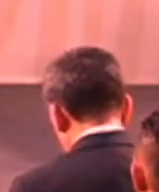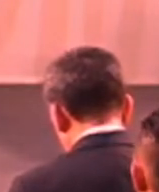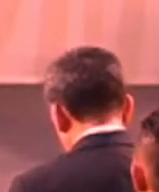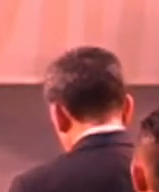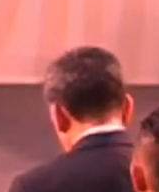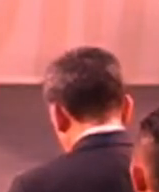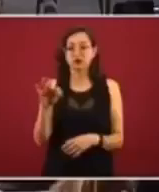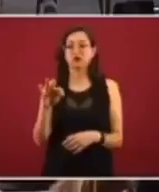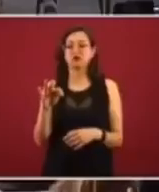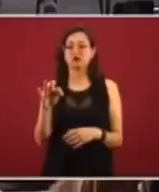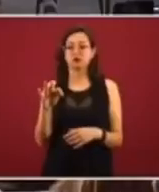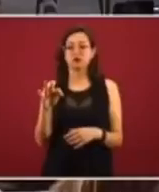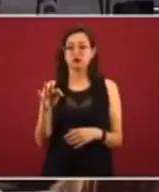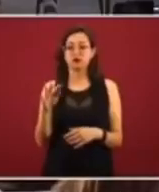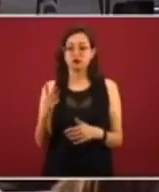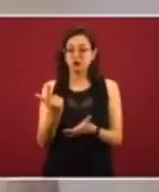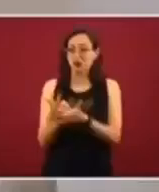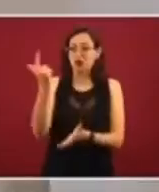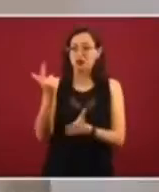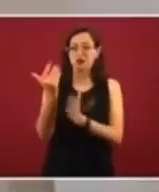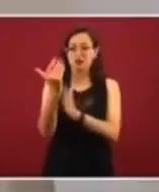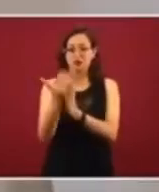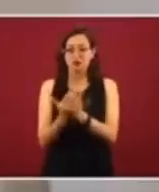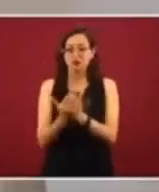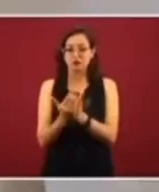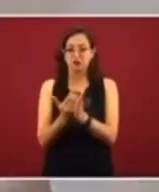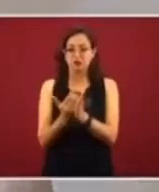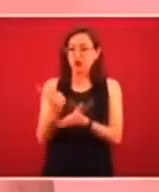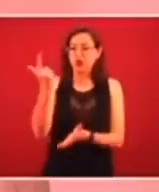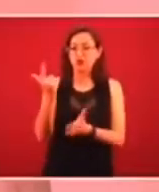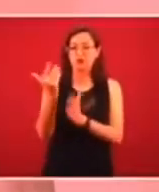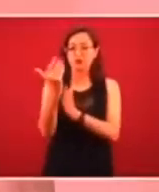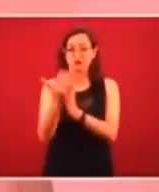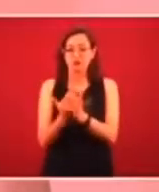a poder salir de la gravedad.